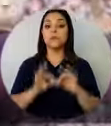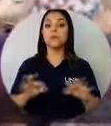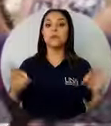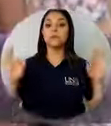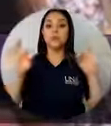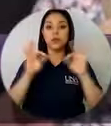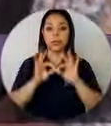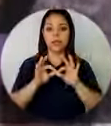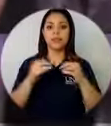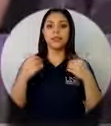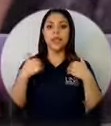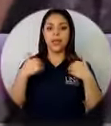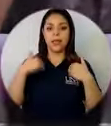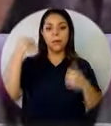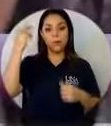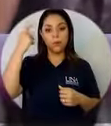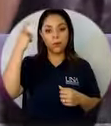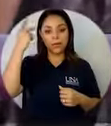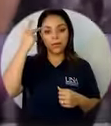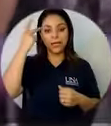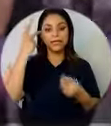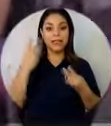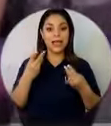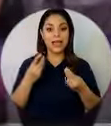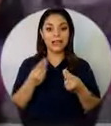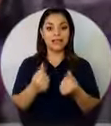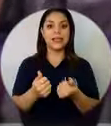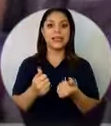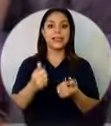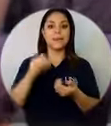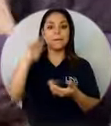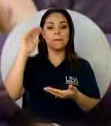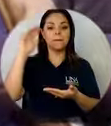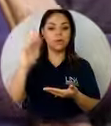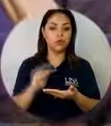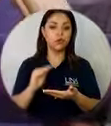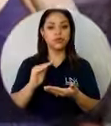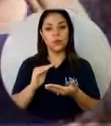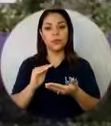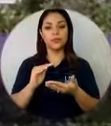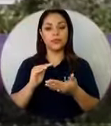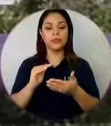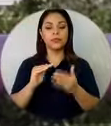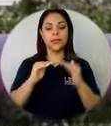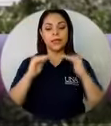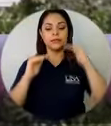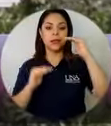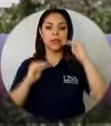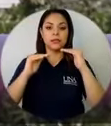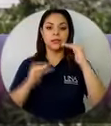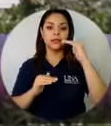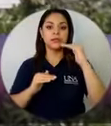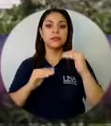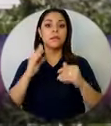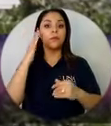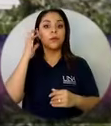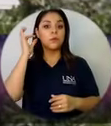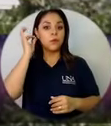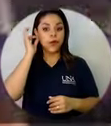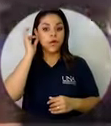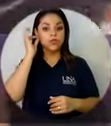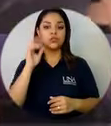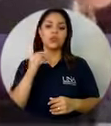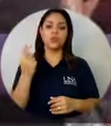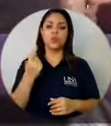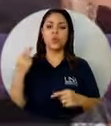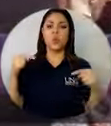Es muy importante que se den políticas que aceleren la reducción de estas brechas, por cuanto las mujeres no